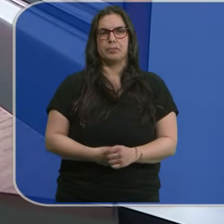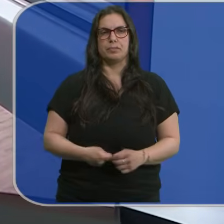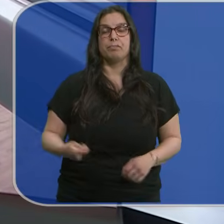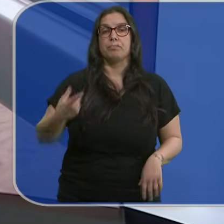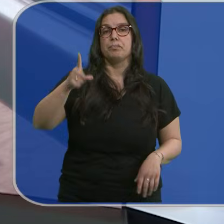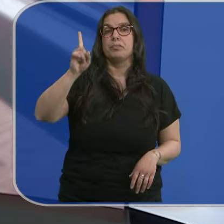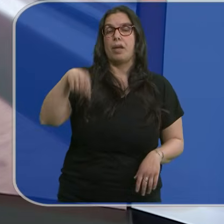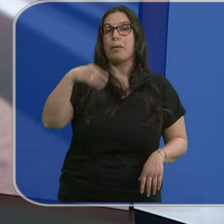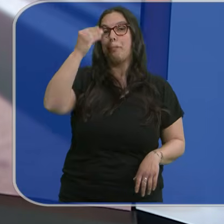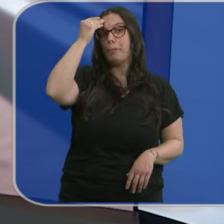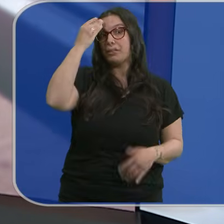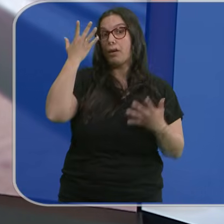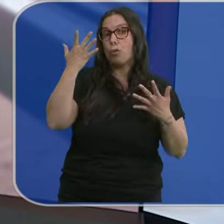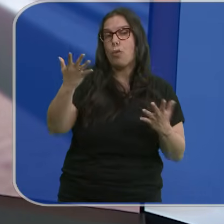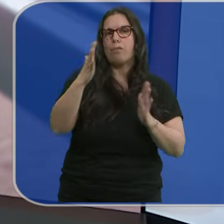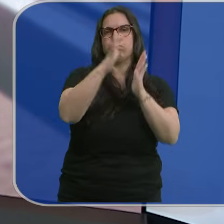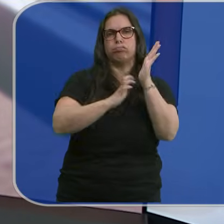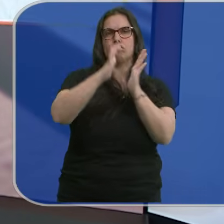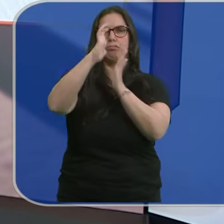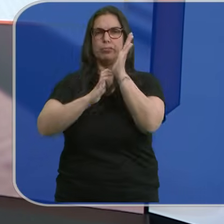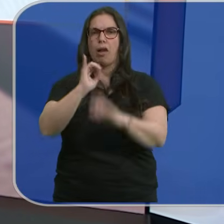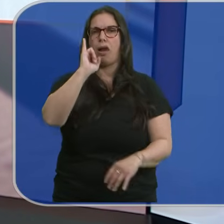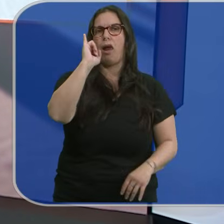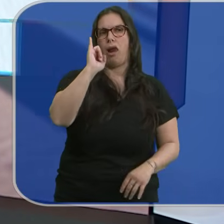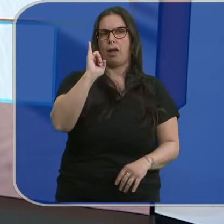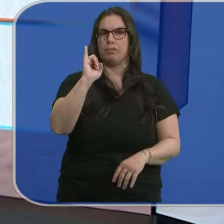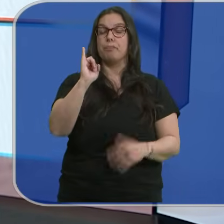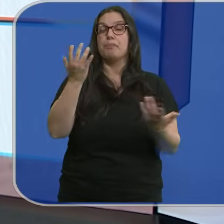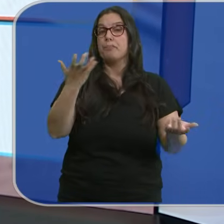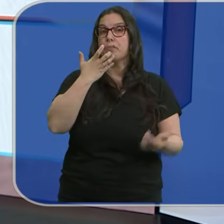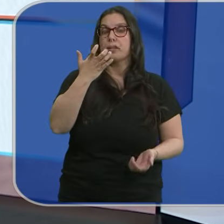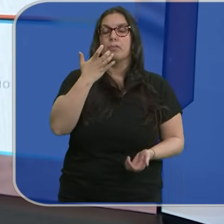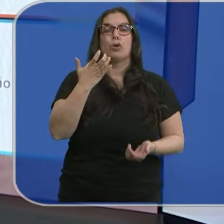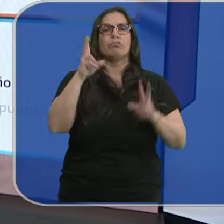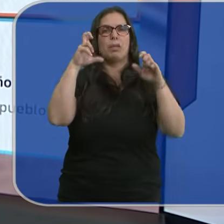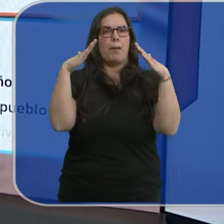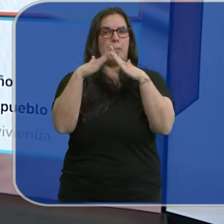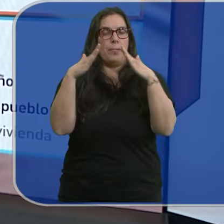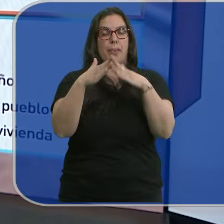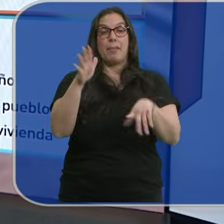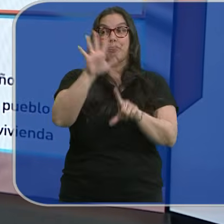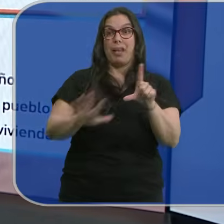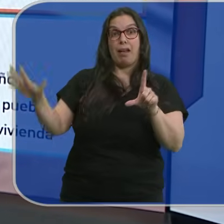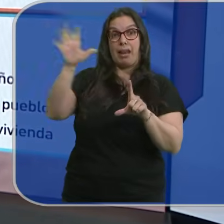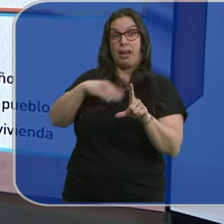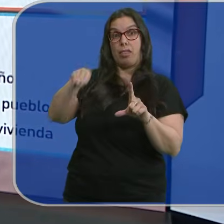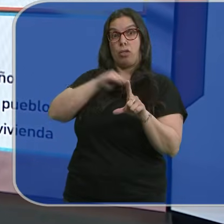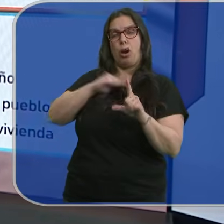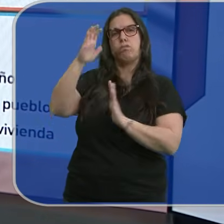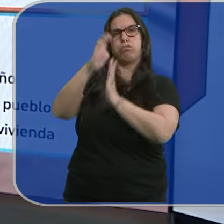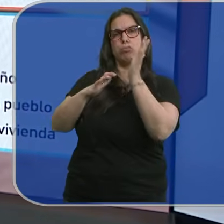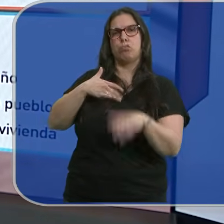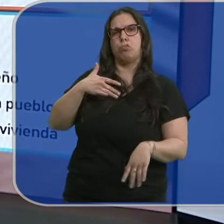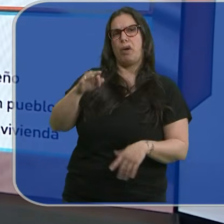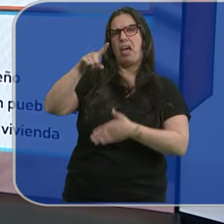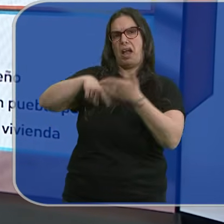Y también debemos tener en cuenta las deducciones que podemos tener en la renta. Por ejemplo, si hablamos de vivienda. A nivel nacional podemos desgravarnos